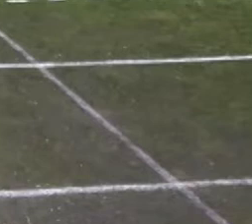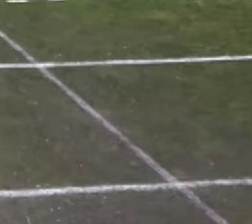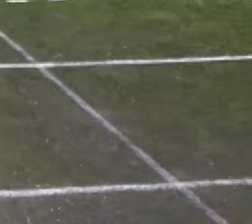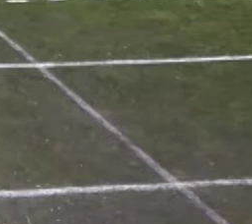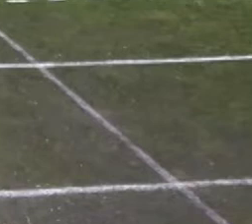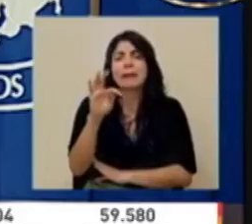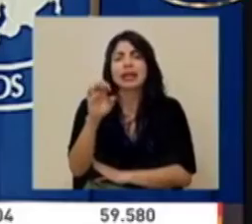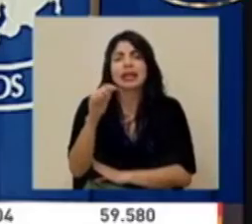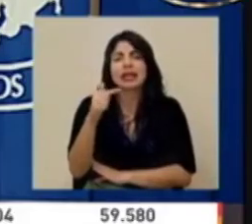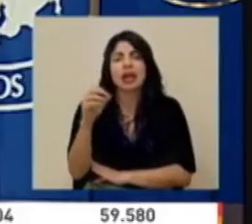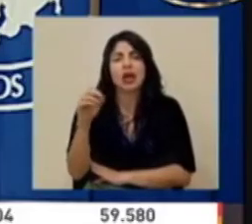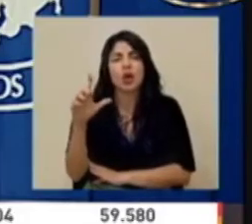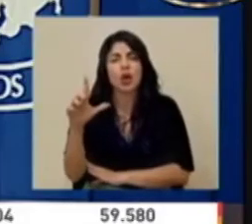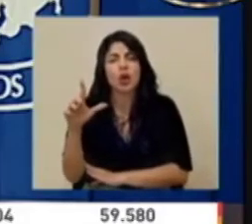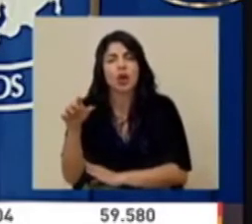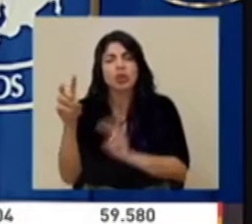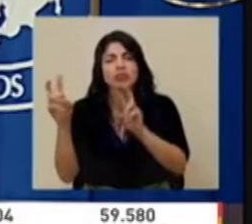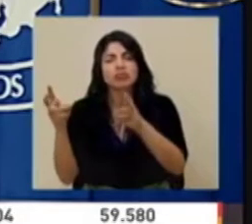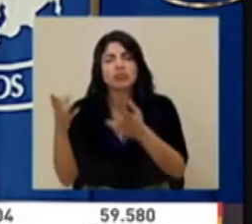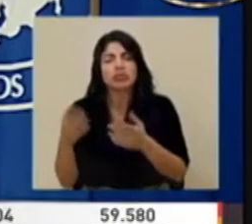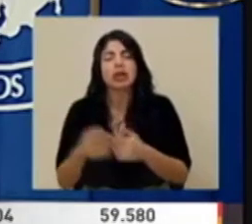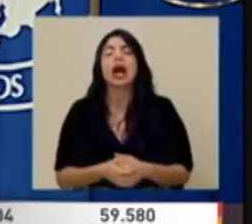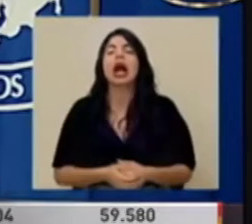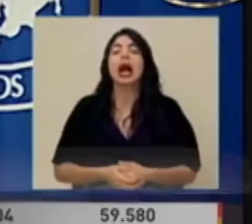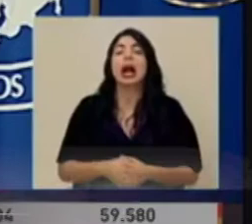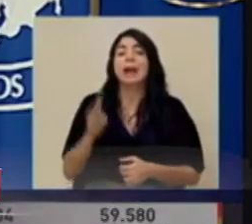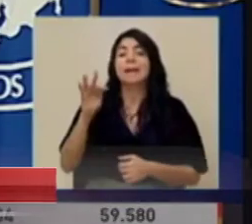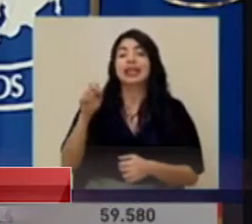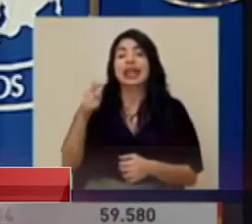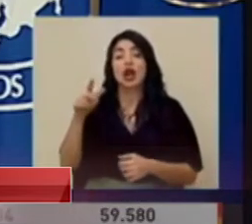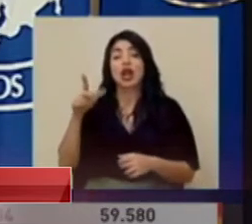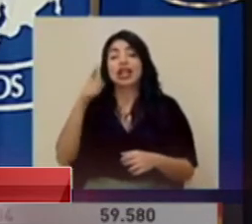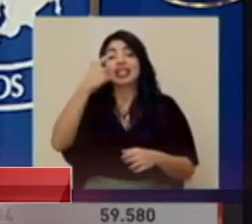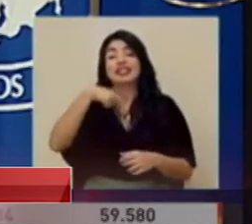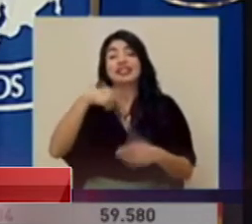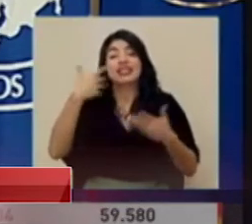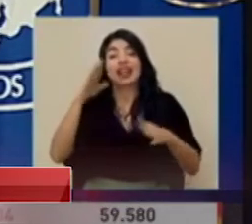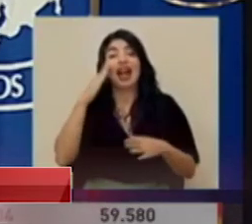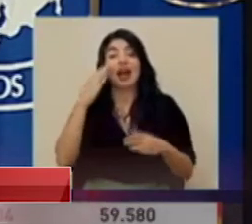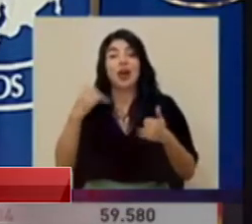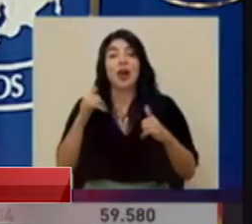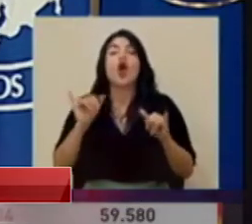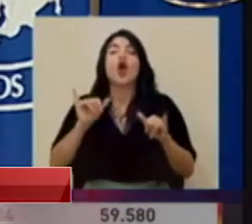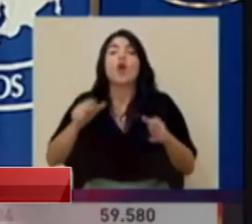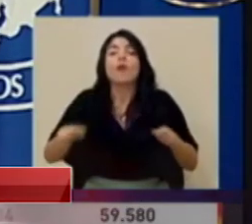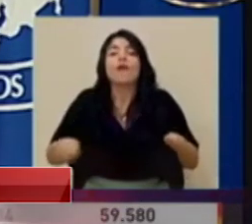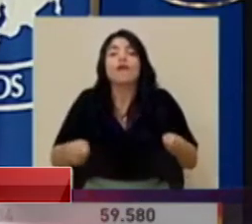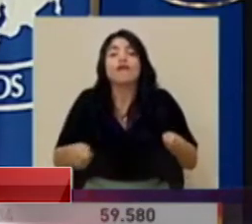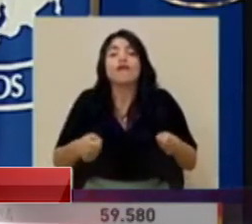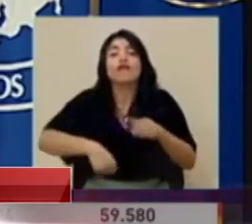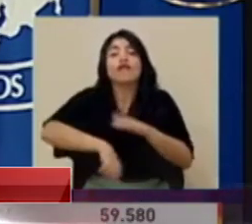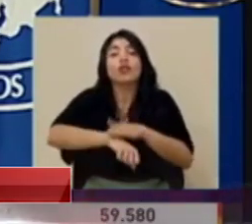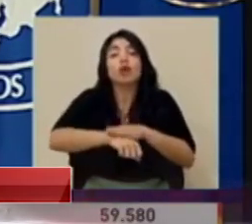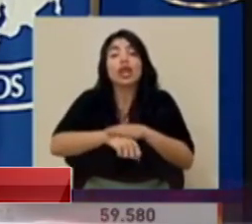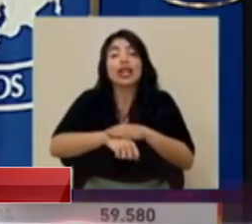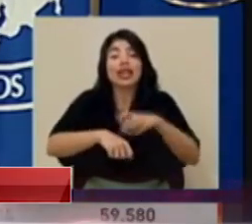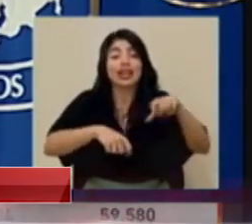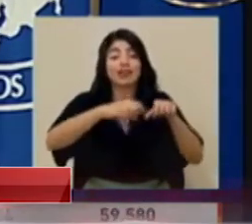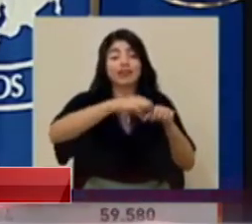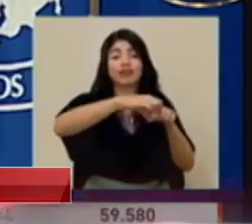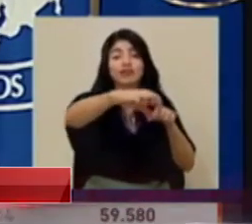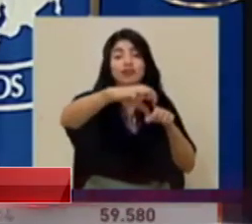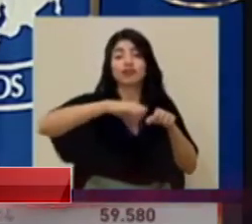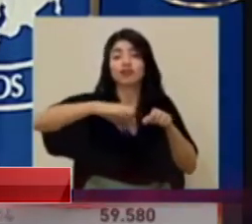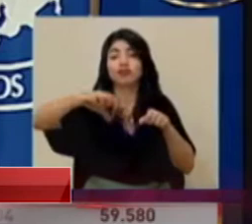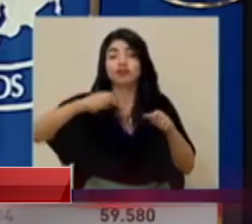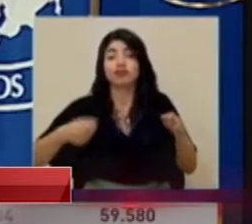mascarillas metegoles para los que lo hemos buscado es una especie de futbolín que vemos que yo creo que todos hemos